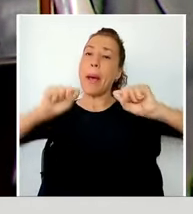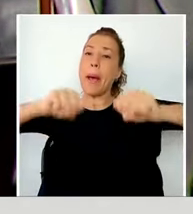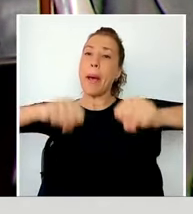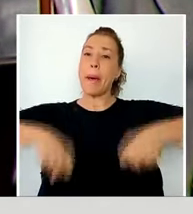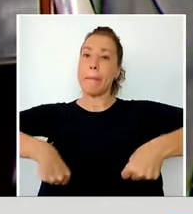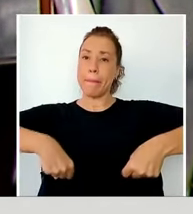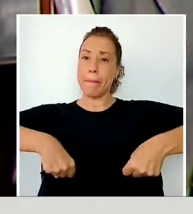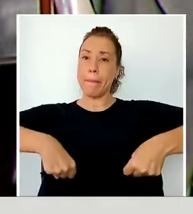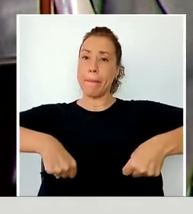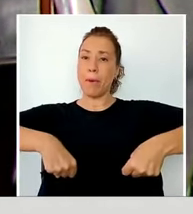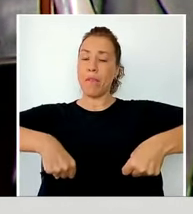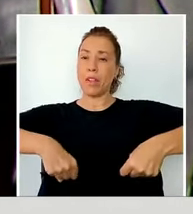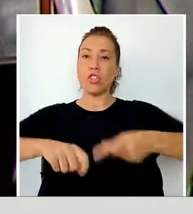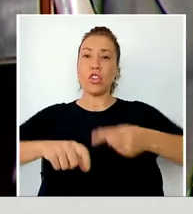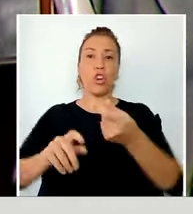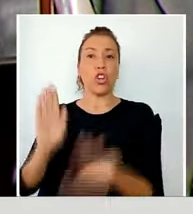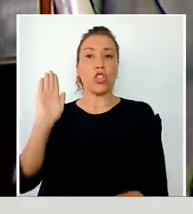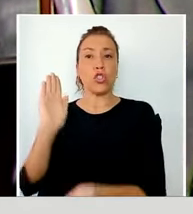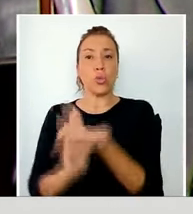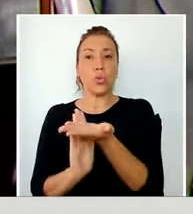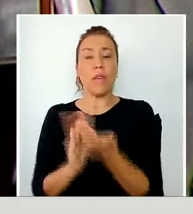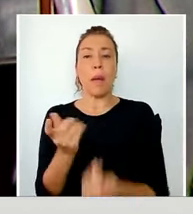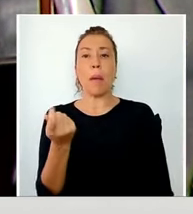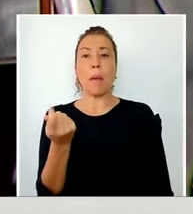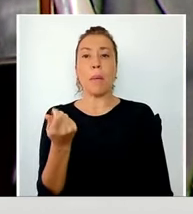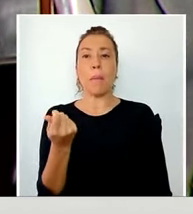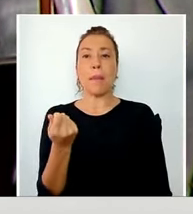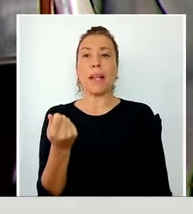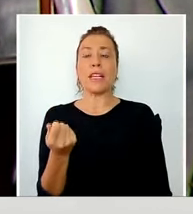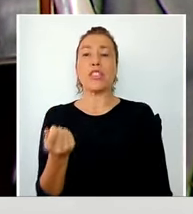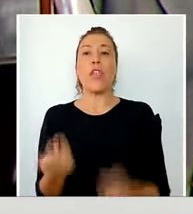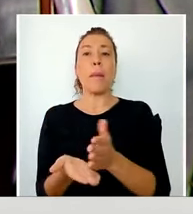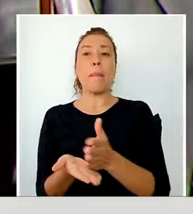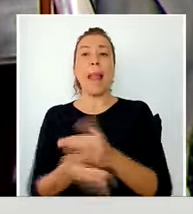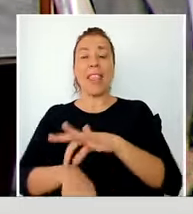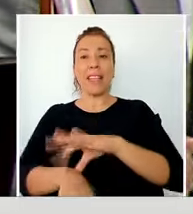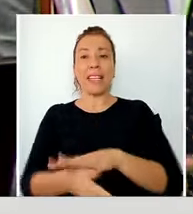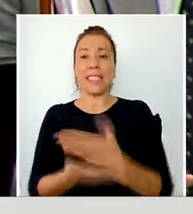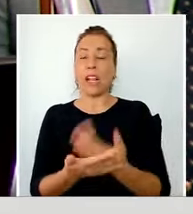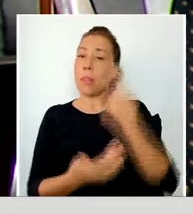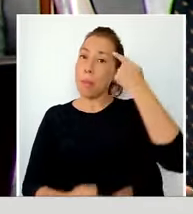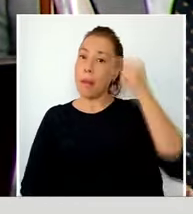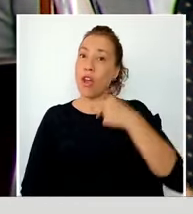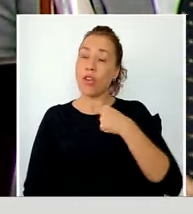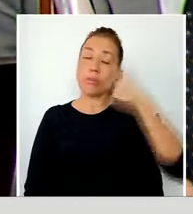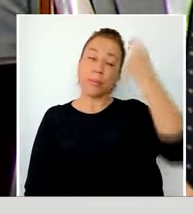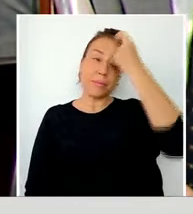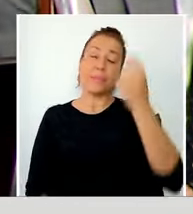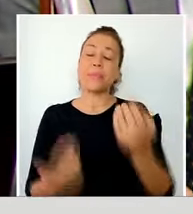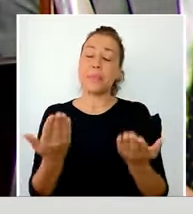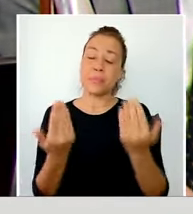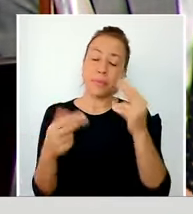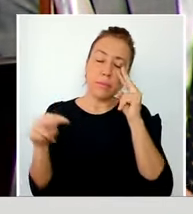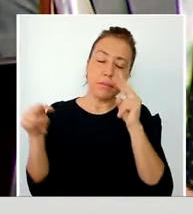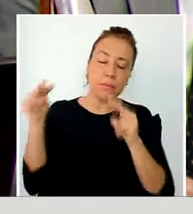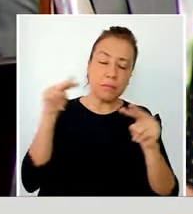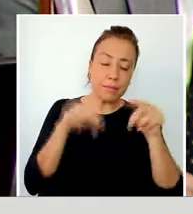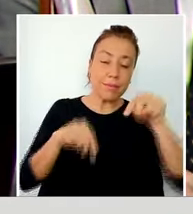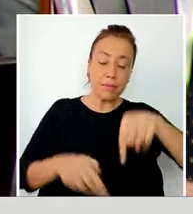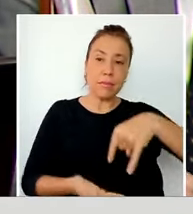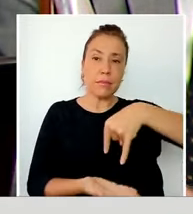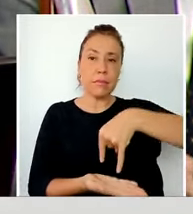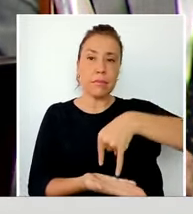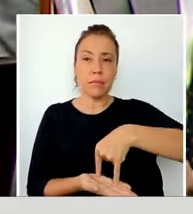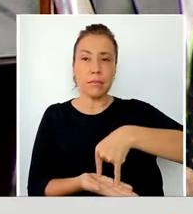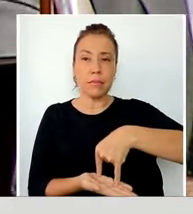estos aumentos de los precios de los planes pero yo creo que necesitamos abordar desde el congreso con un poquito mayor